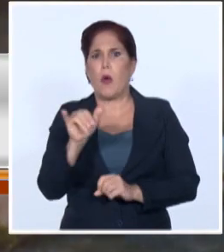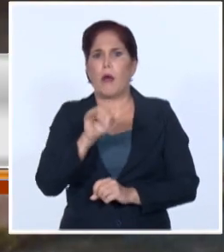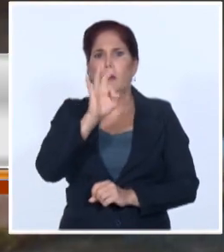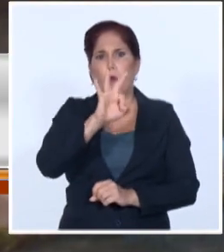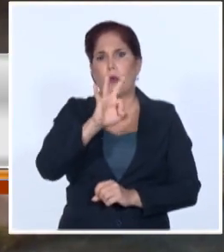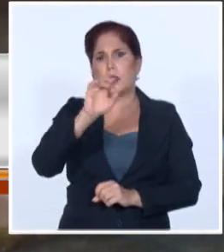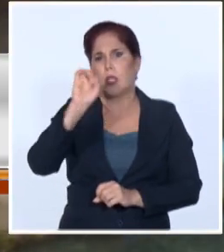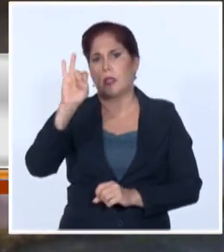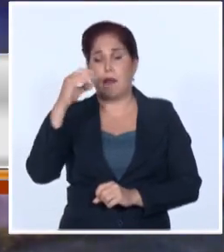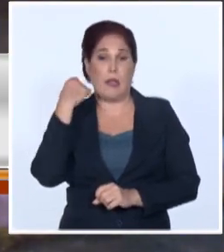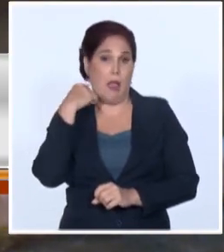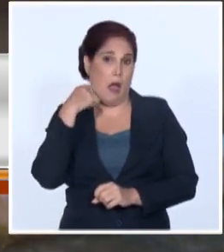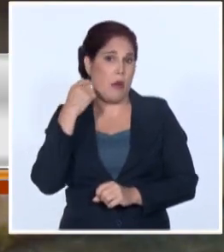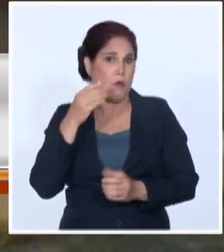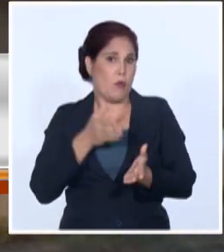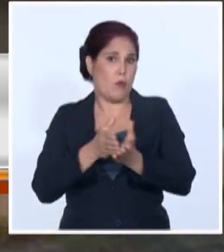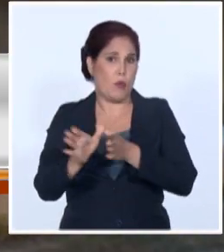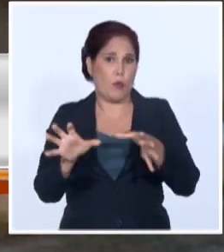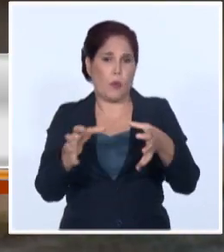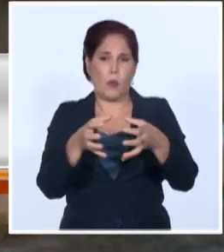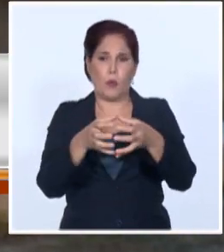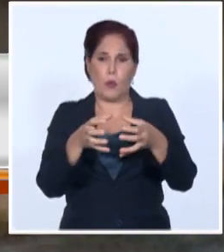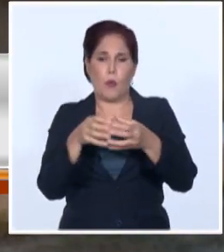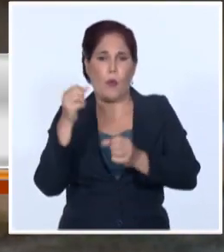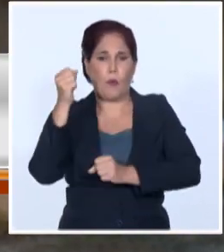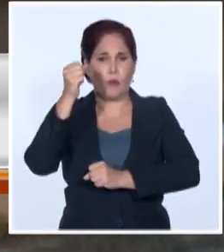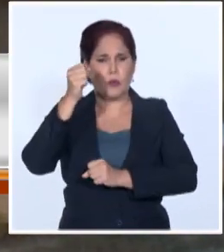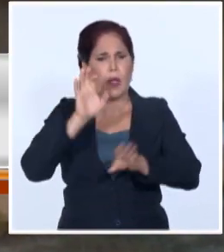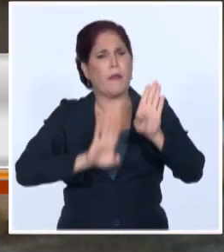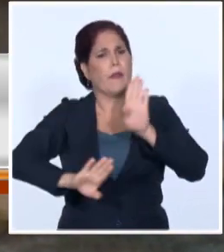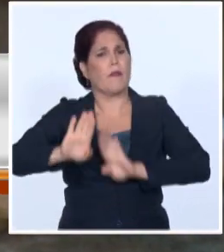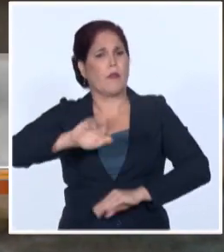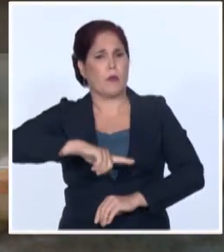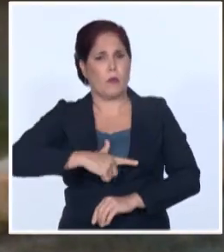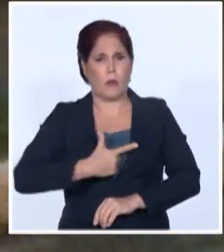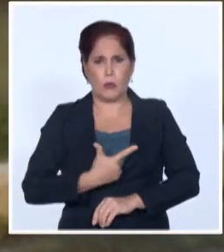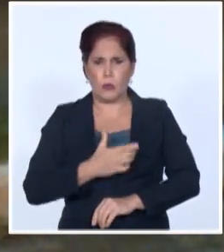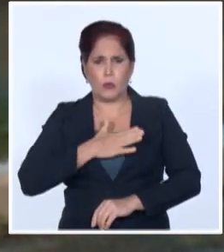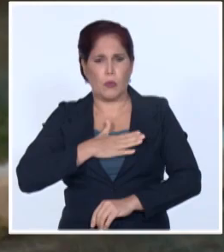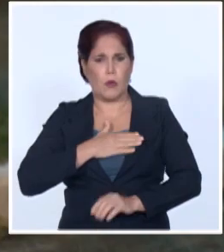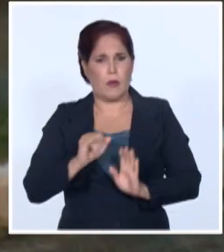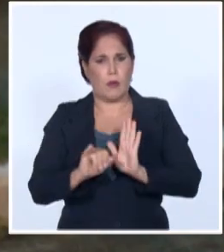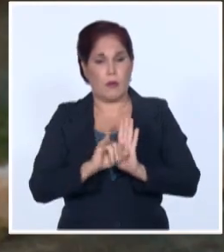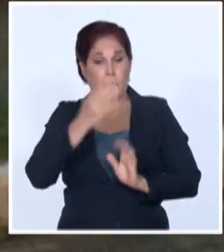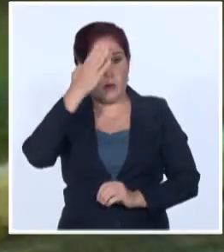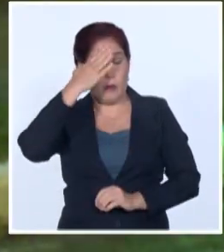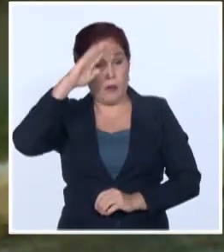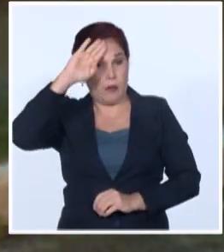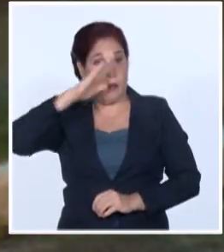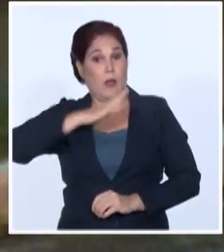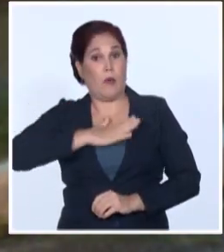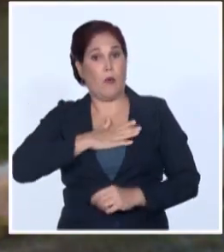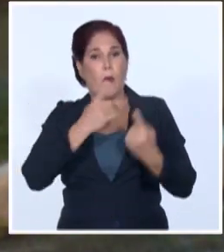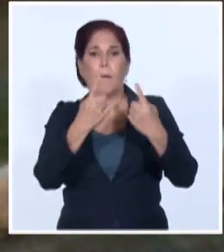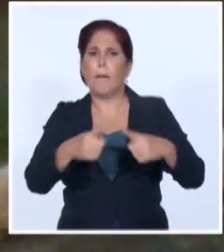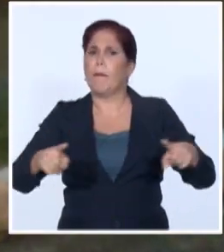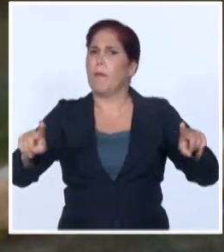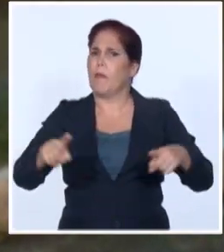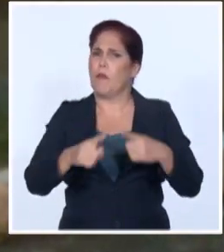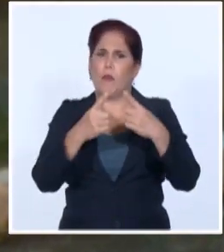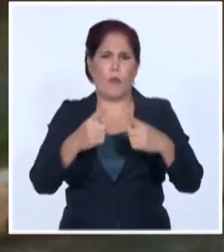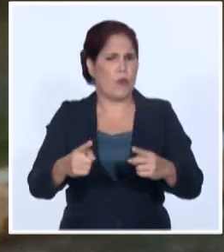87 años vividos, 87 años defendiendo la música cubana, 87 años manteniendo un repertorio amplio que